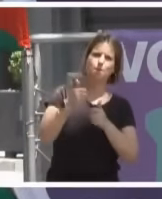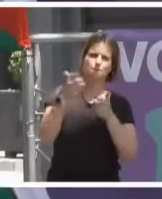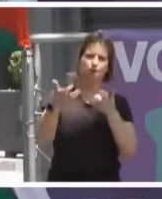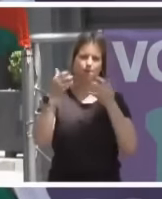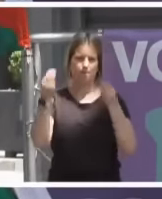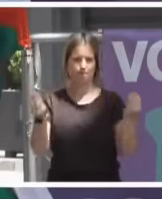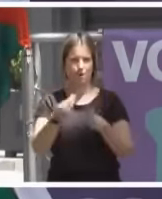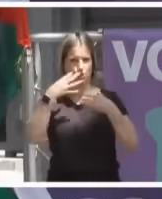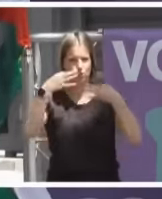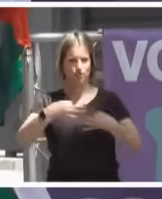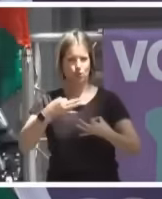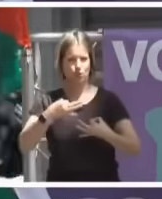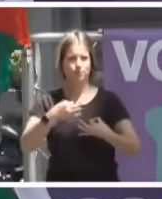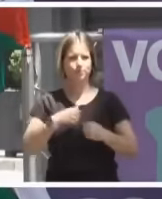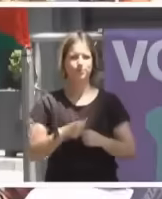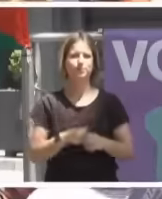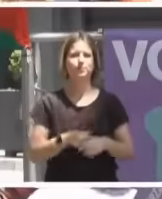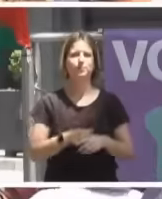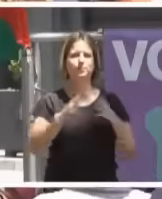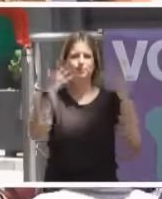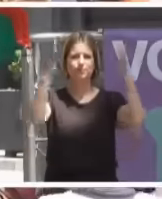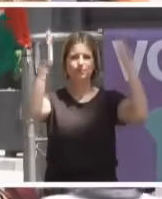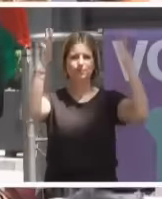seguro. Estoy seguro.